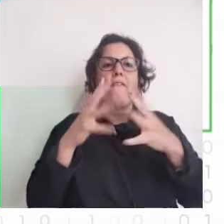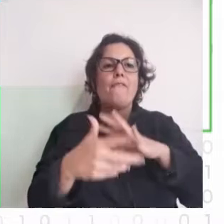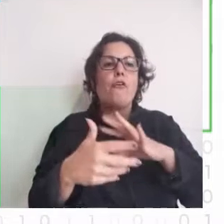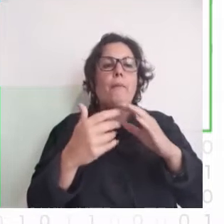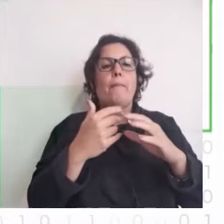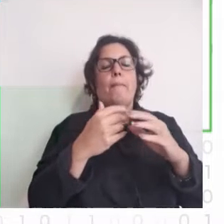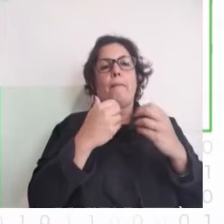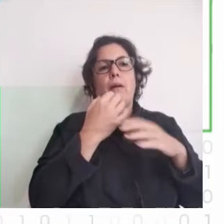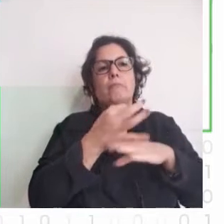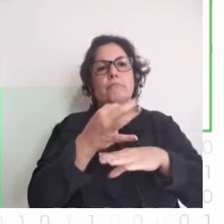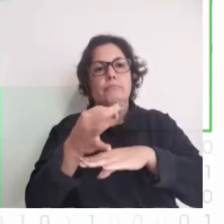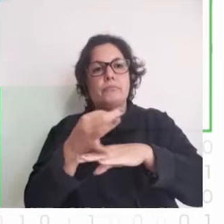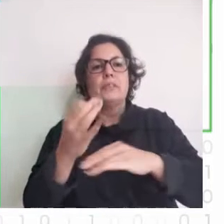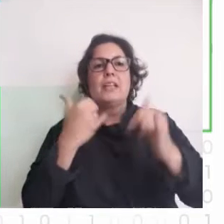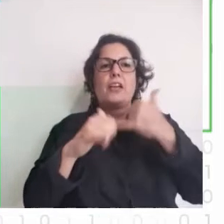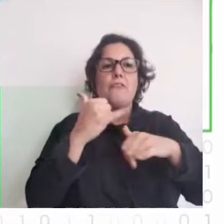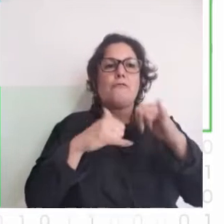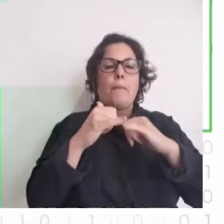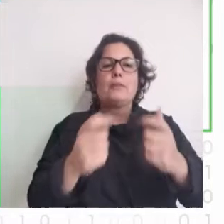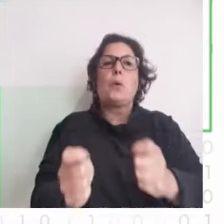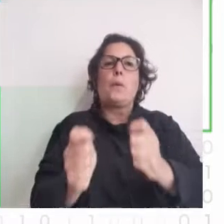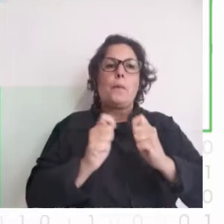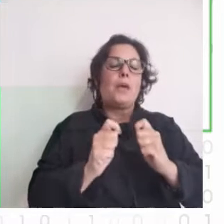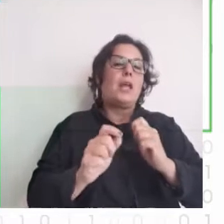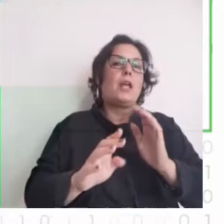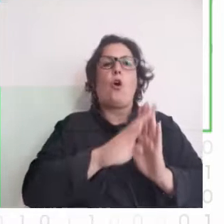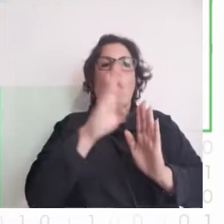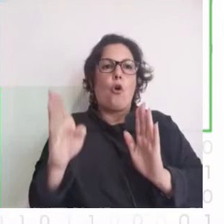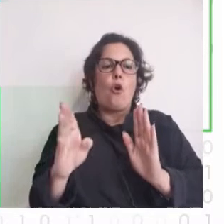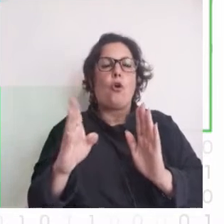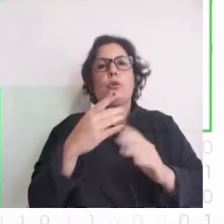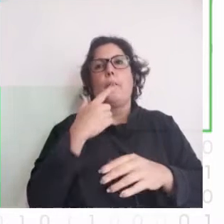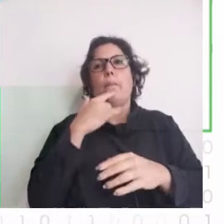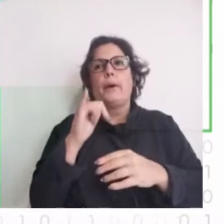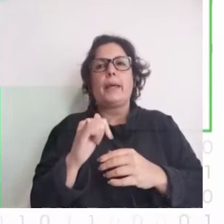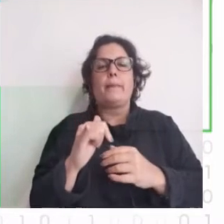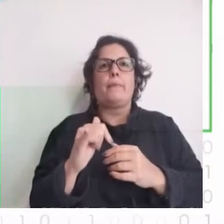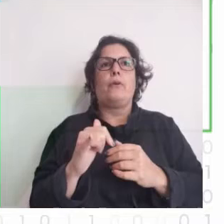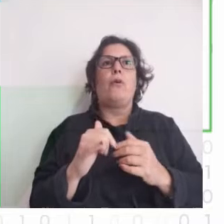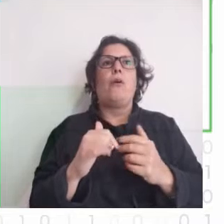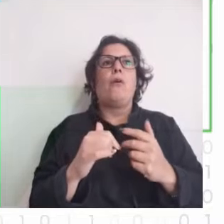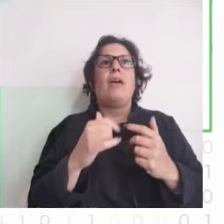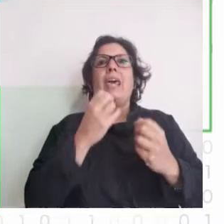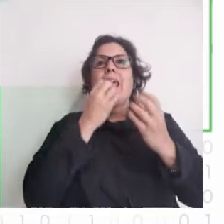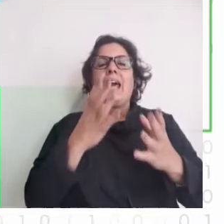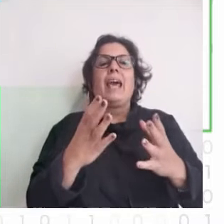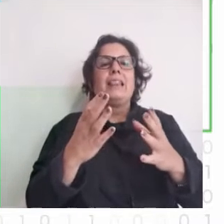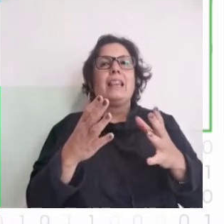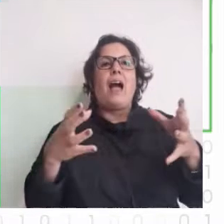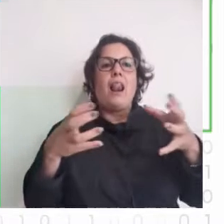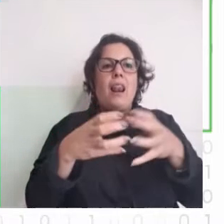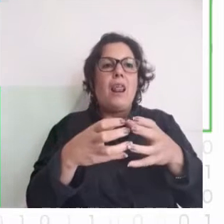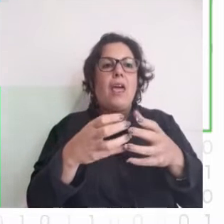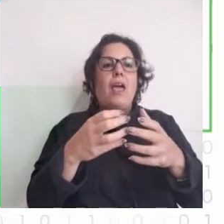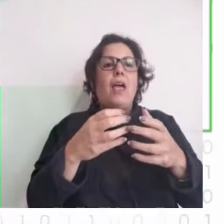ORT a partir de la información que provenía de otras fuentes de información, como tiene que ver, por ejemplo, ver la composición de los clústeres en cuanto a los